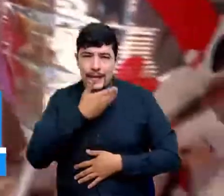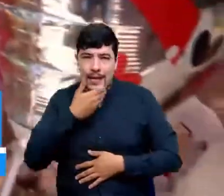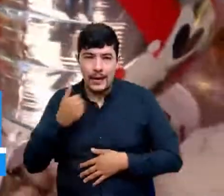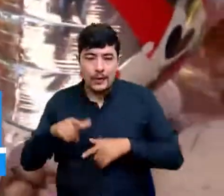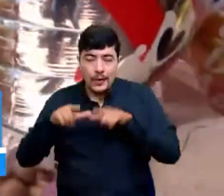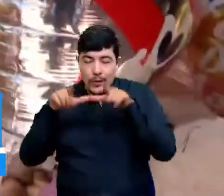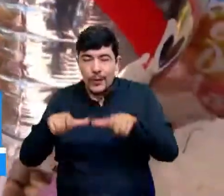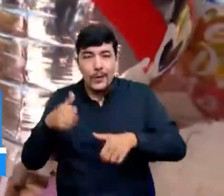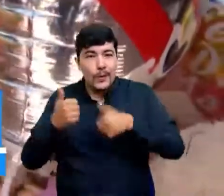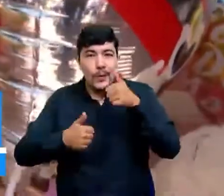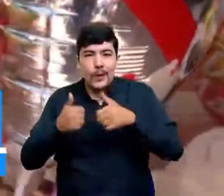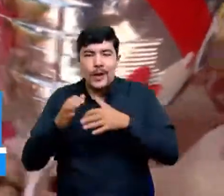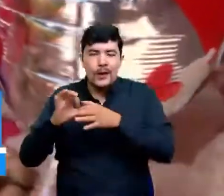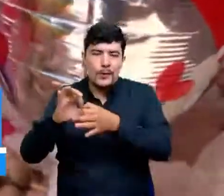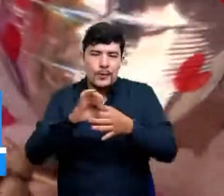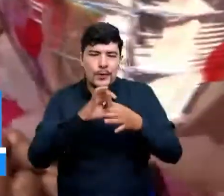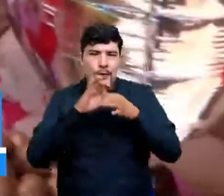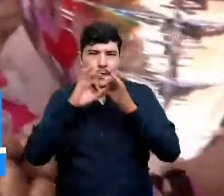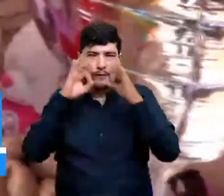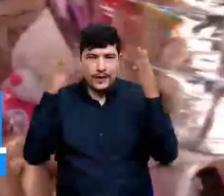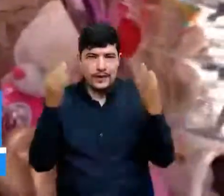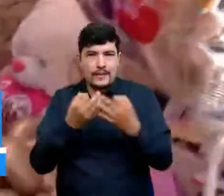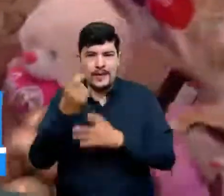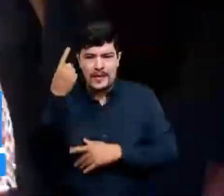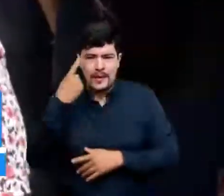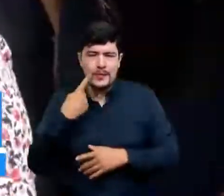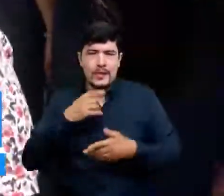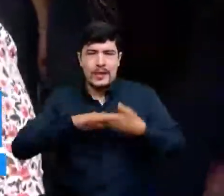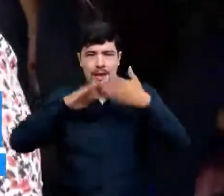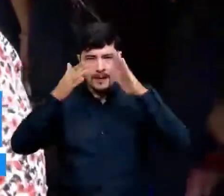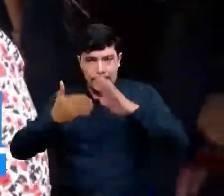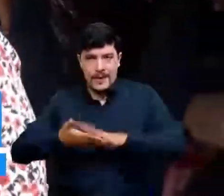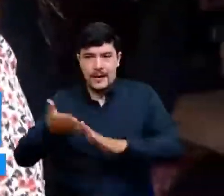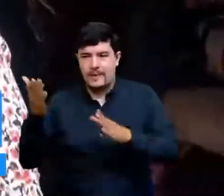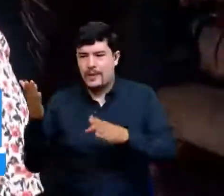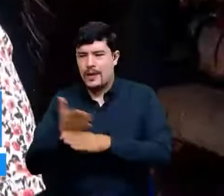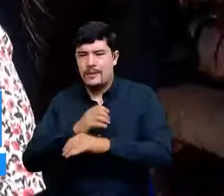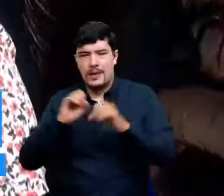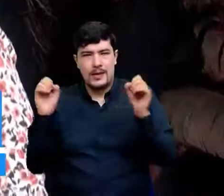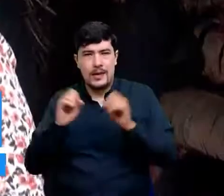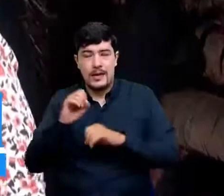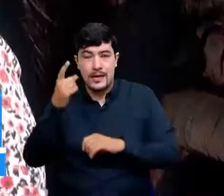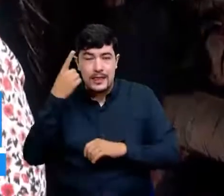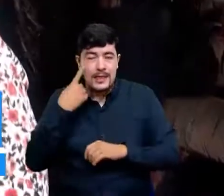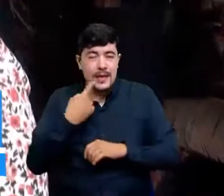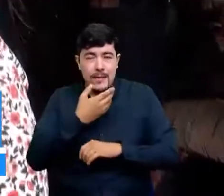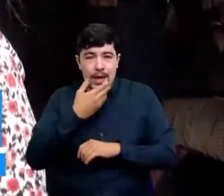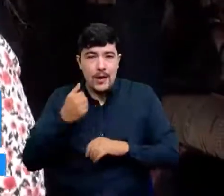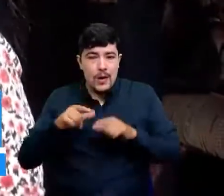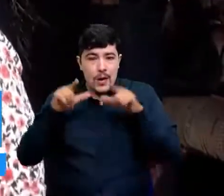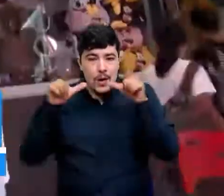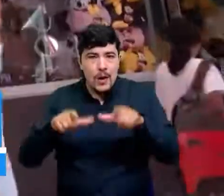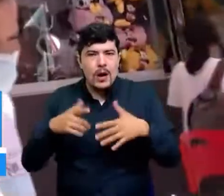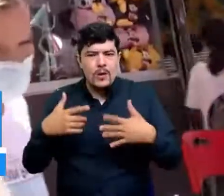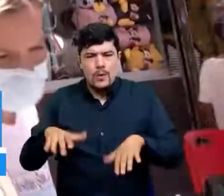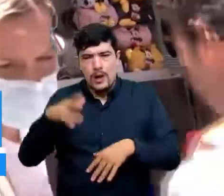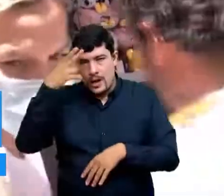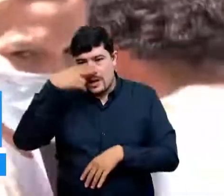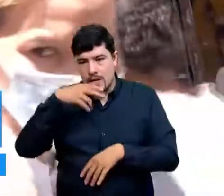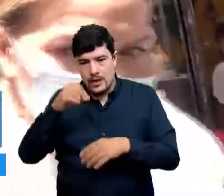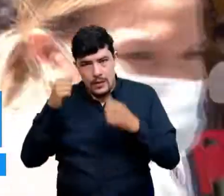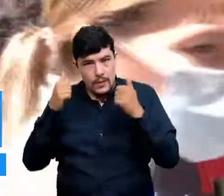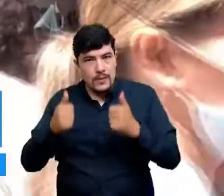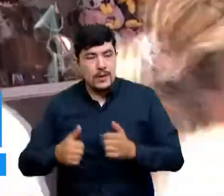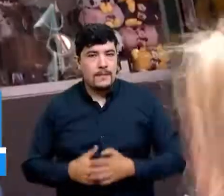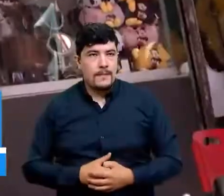unión familiar. Un día en paz, que no haya problemas. Y el mejor regalo para uno de mamá es que los hijos estén con uno bien. Ser madre